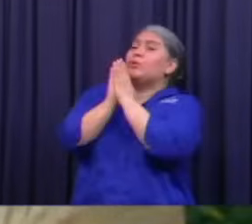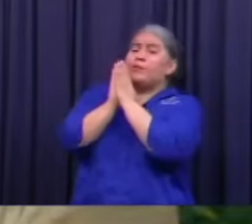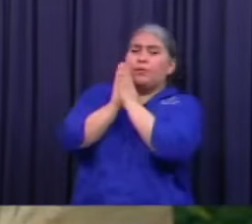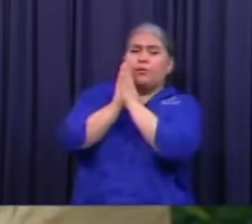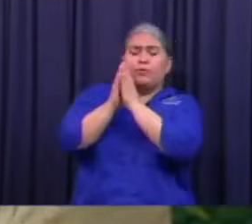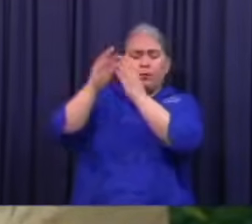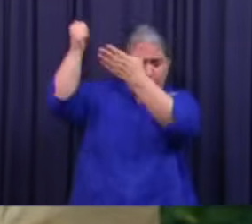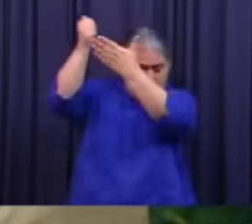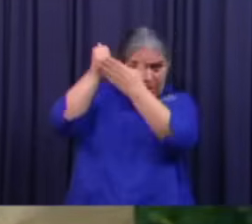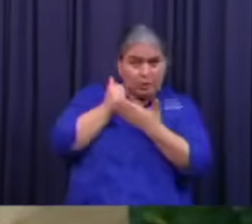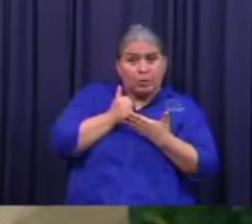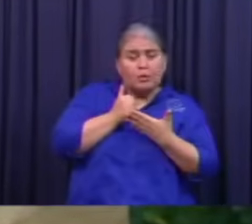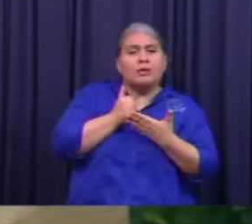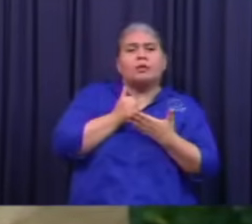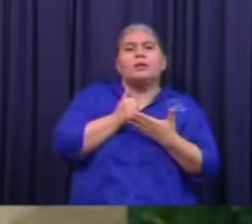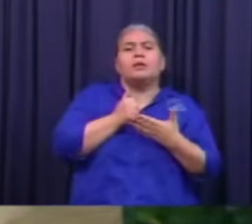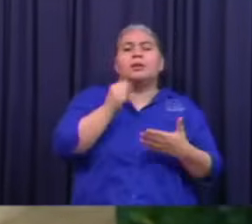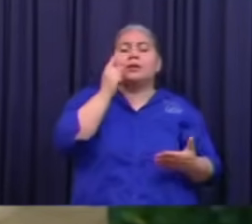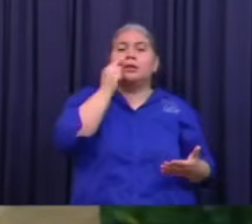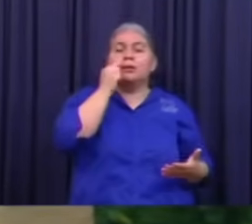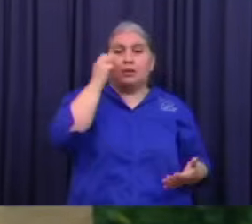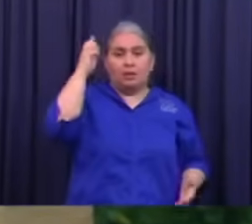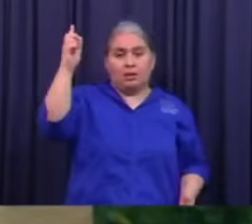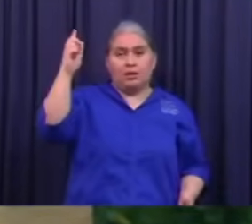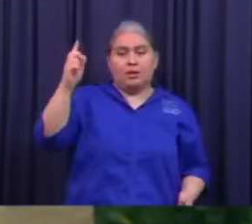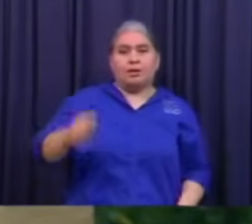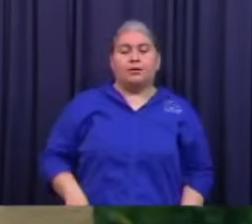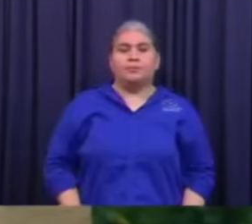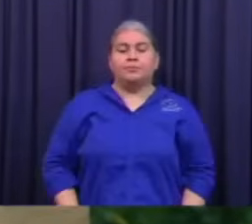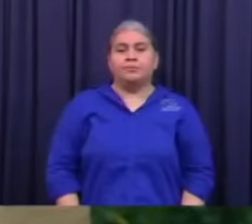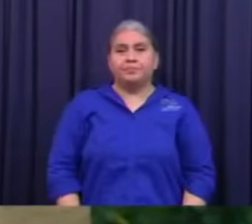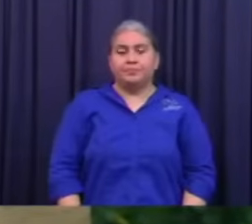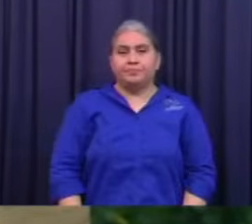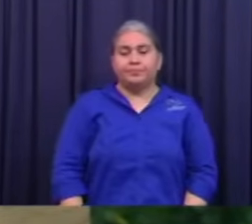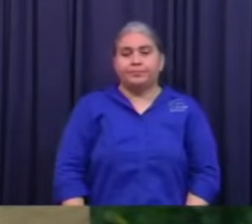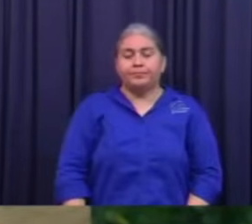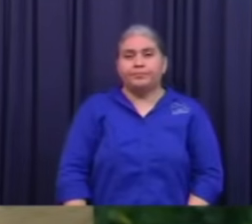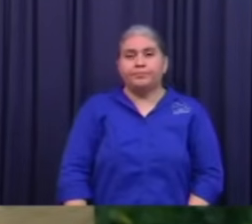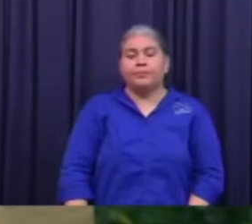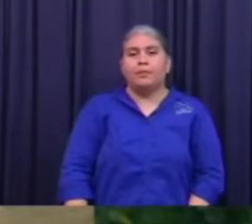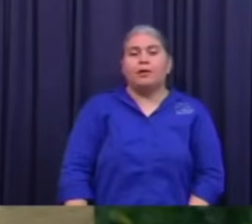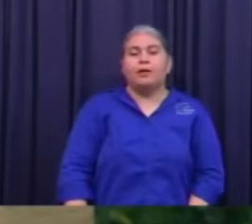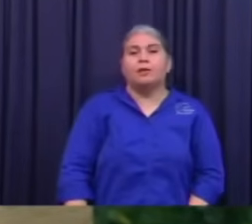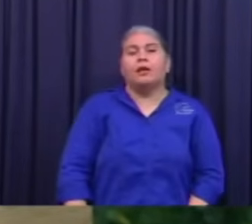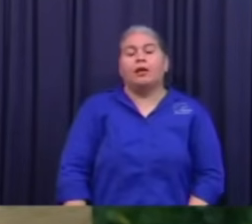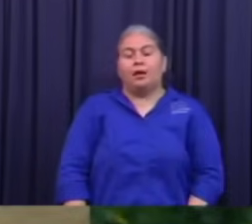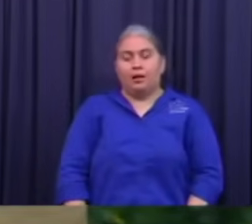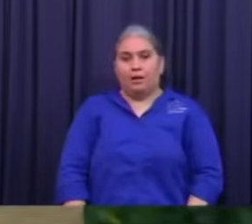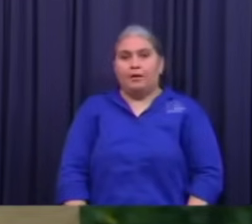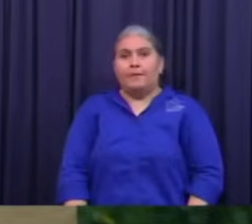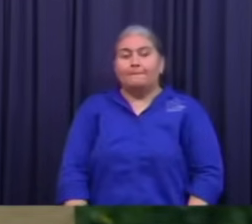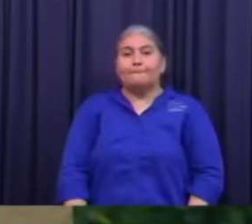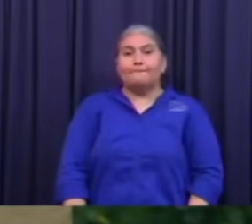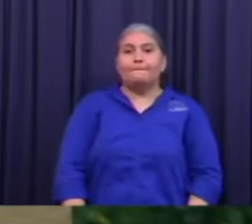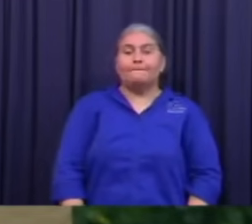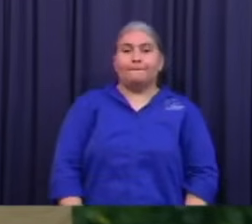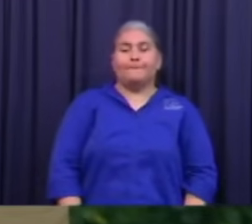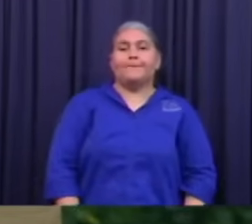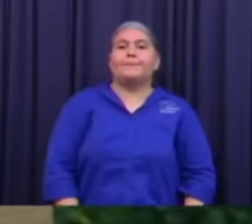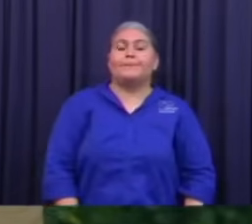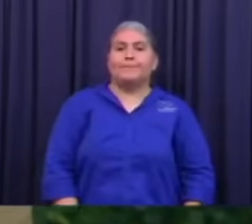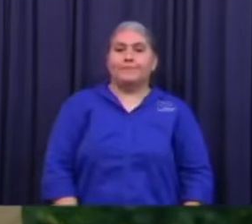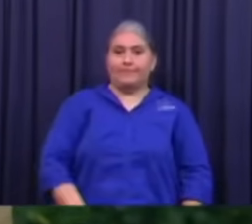a esto que que estoy diciendo y que avala lo que estoy diciendo entonces solo otro versículo